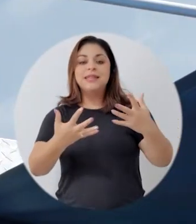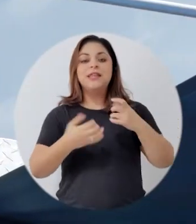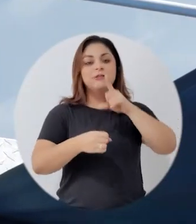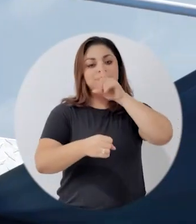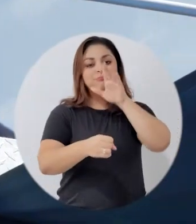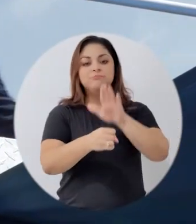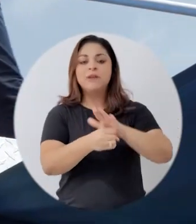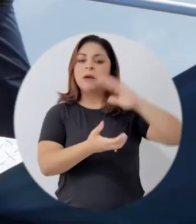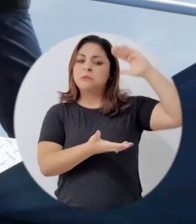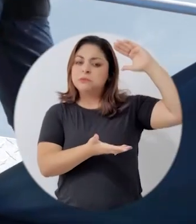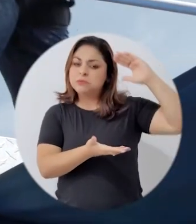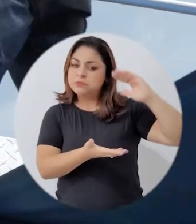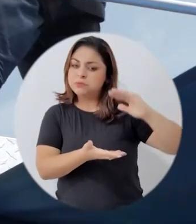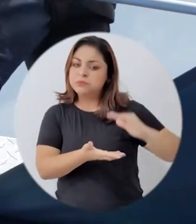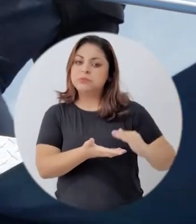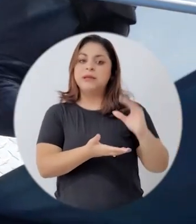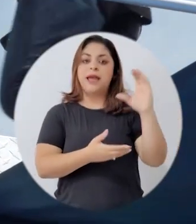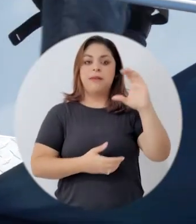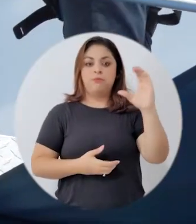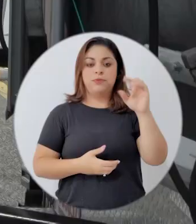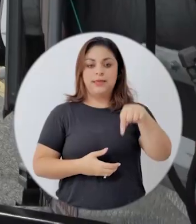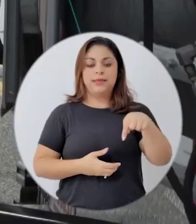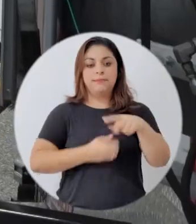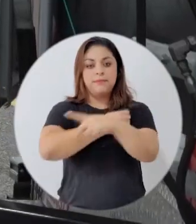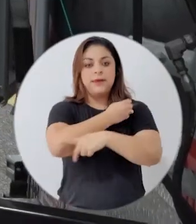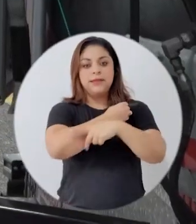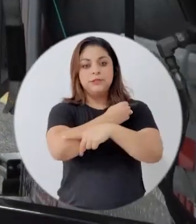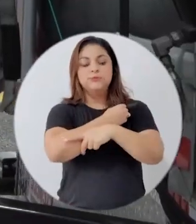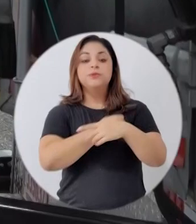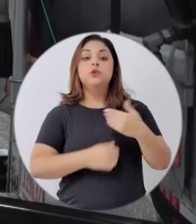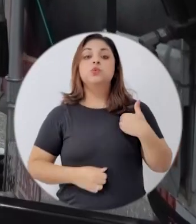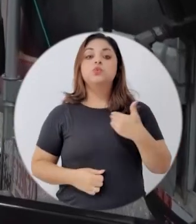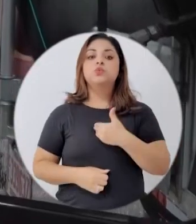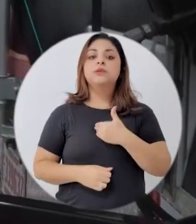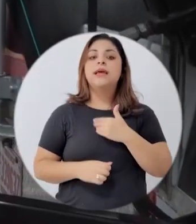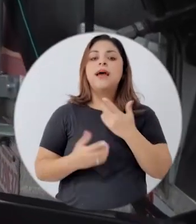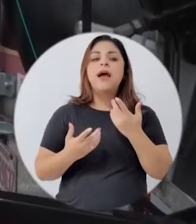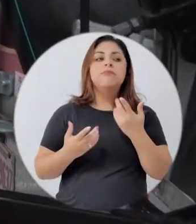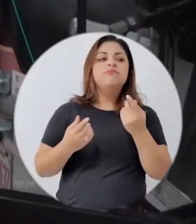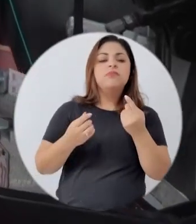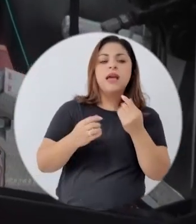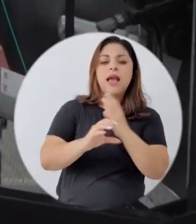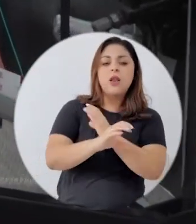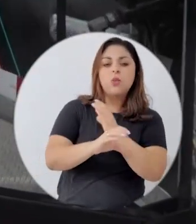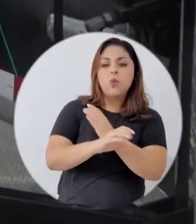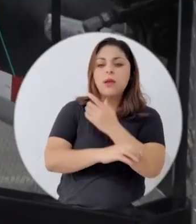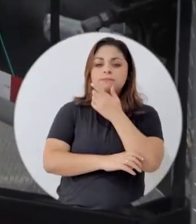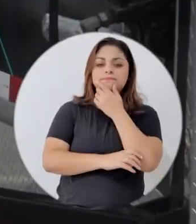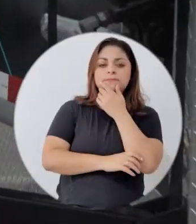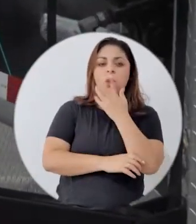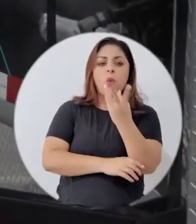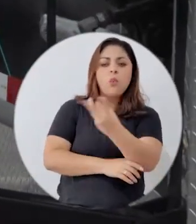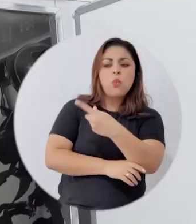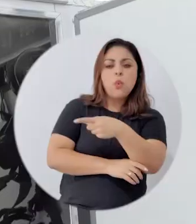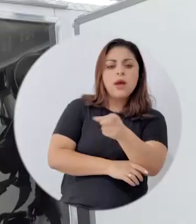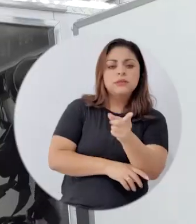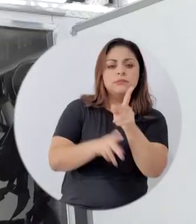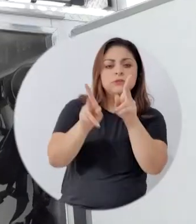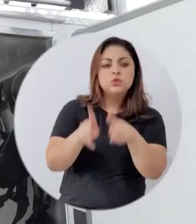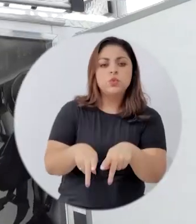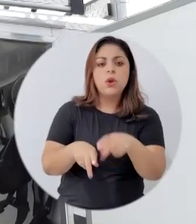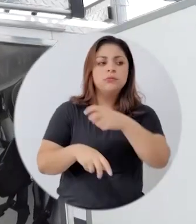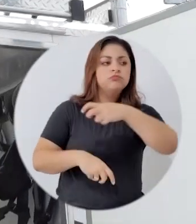el tema de descarbonización a nivel país. Nosotros hacemos un cálculo, dependemos de la cantidad de personas que